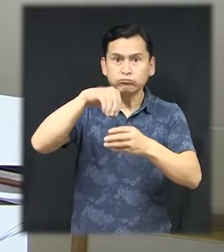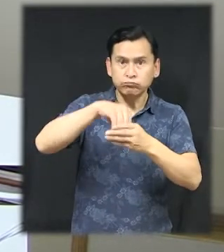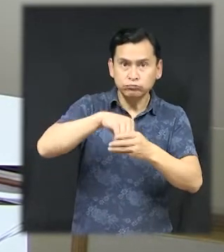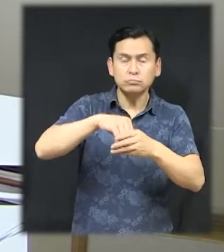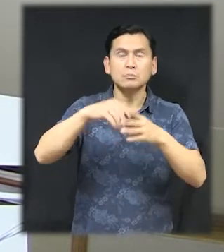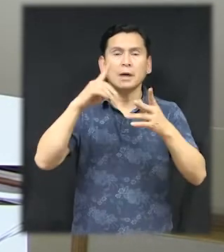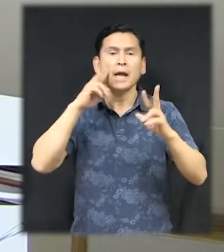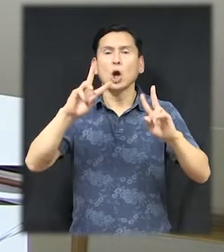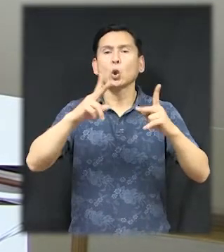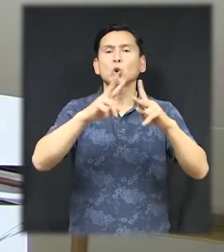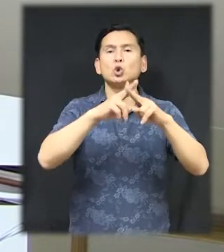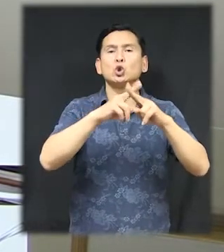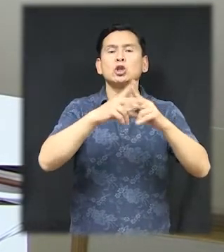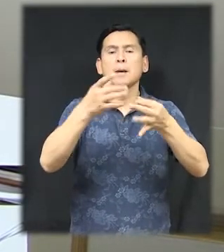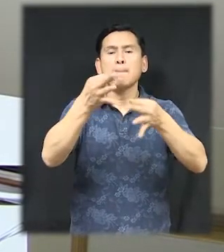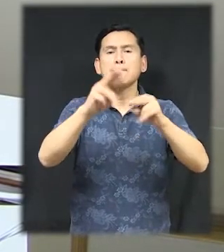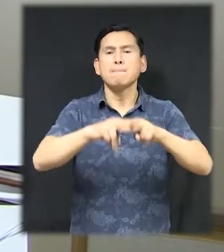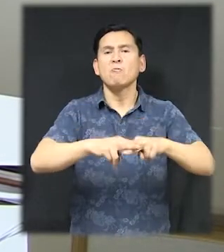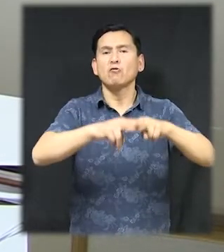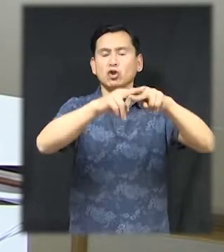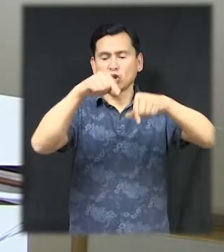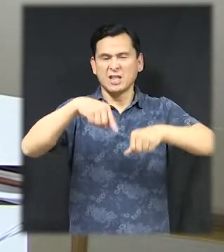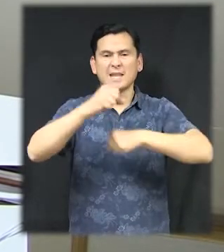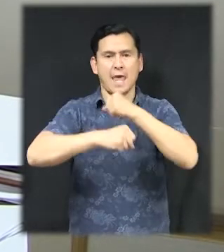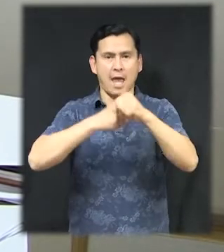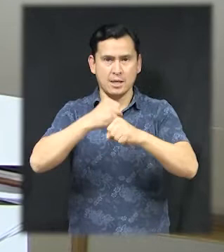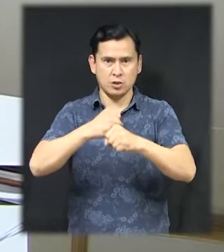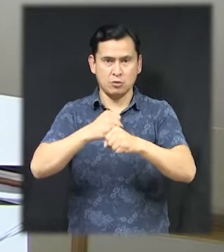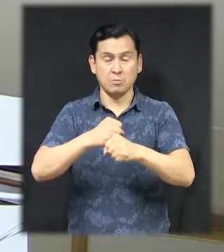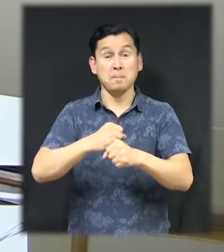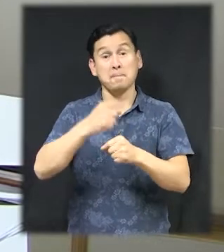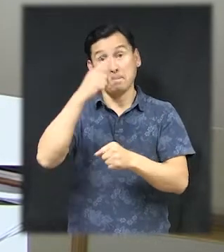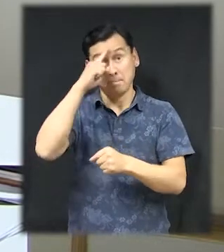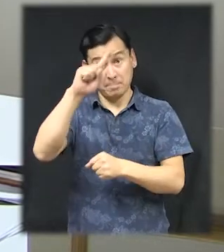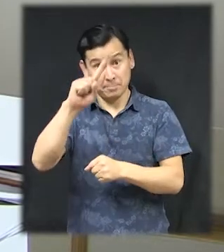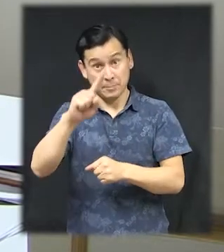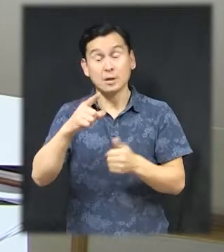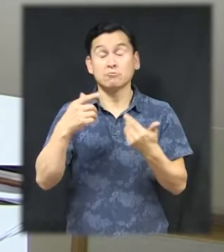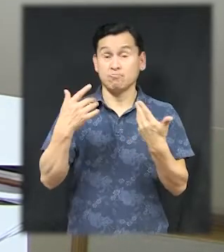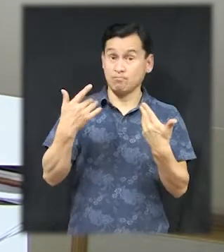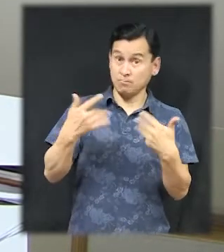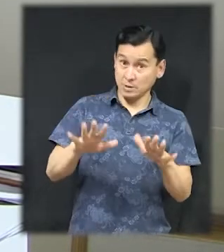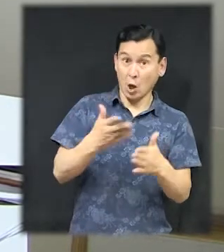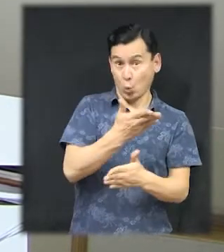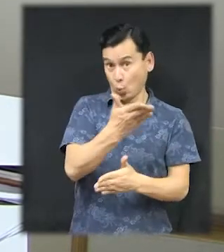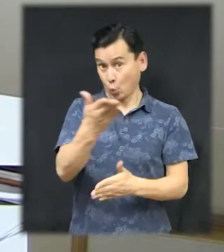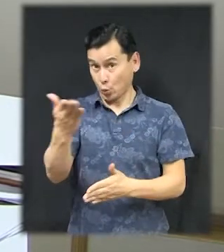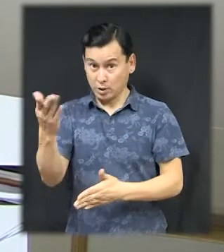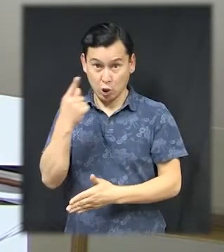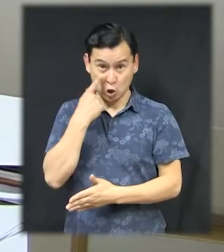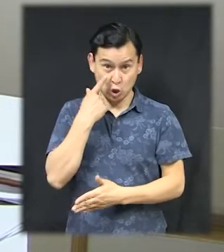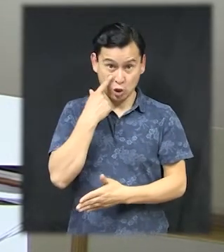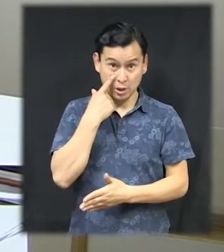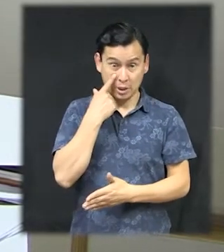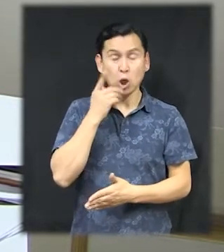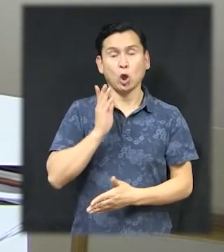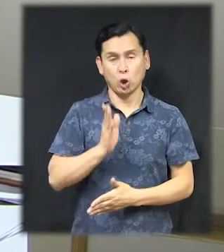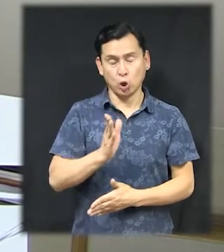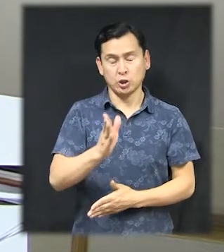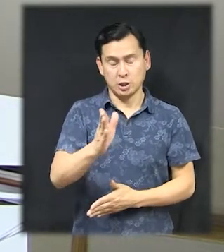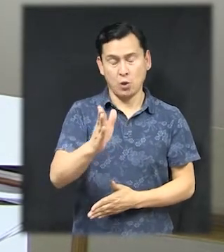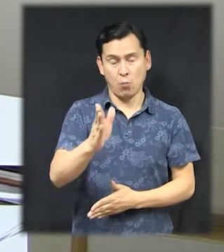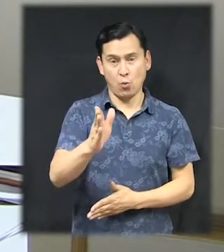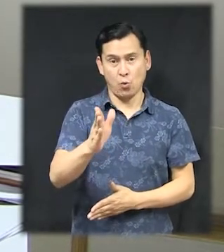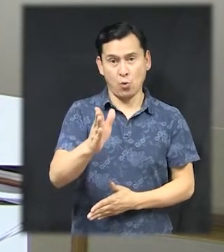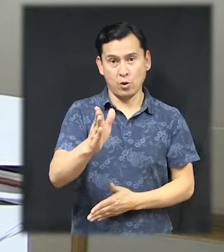como entrega de nuestro presupuesto la producción comprometida a fines del 2019 antes de la pandemia, lo que es del